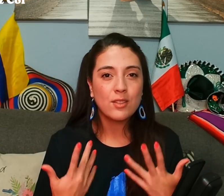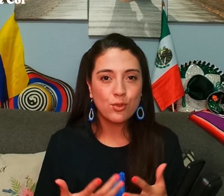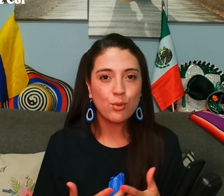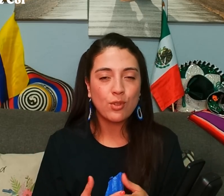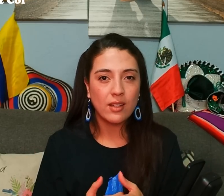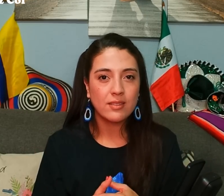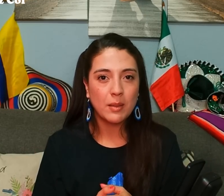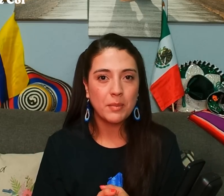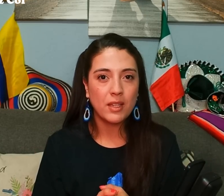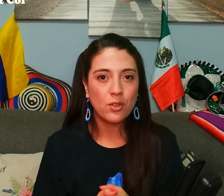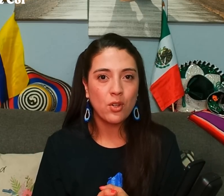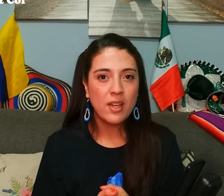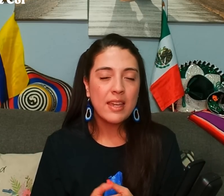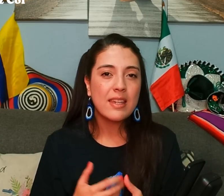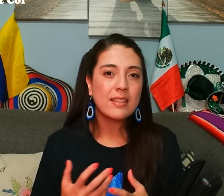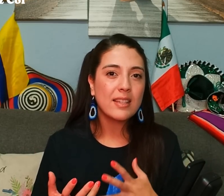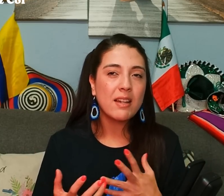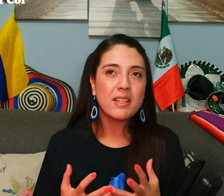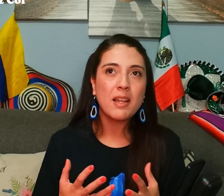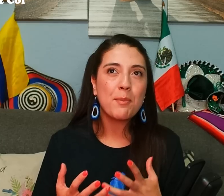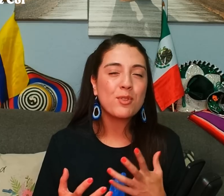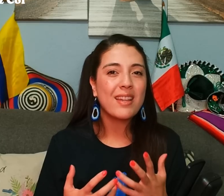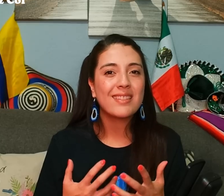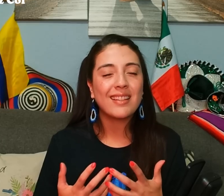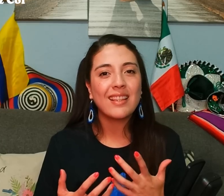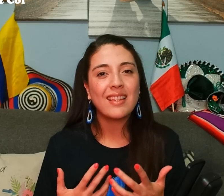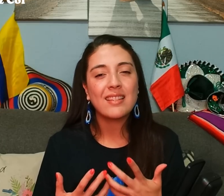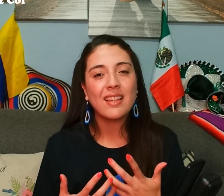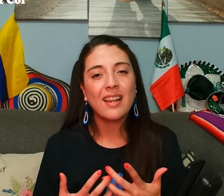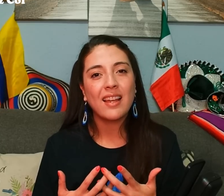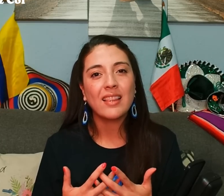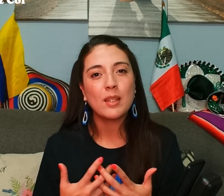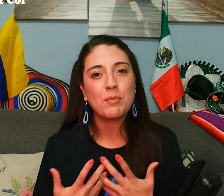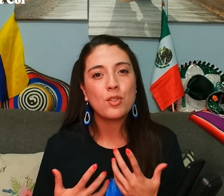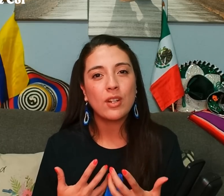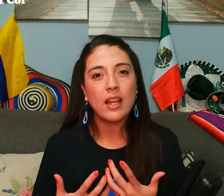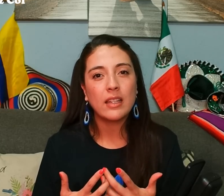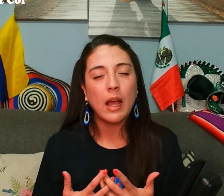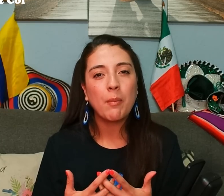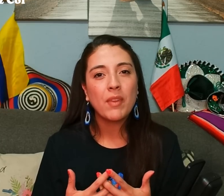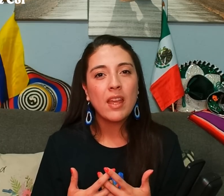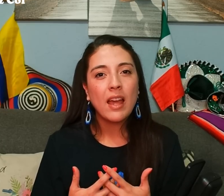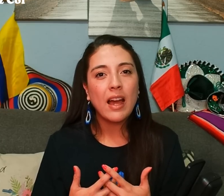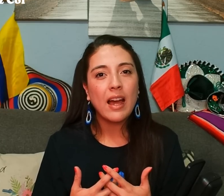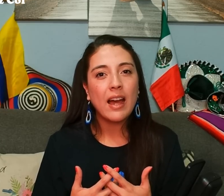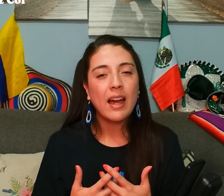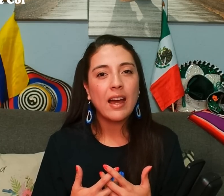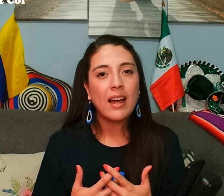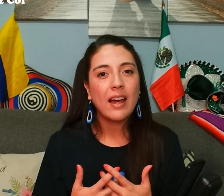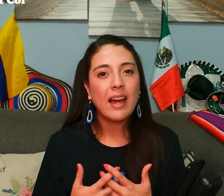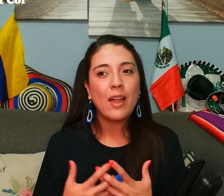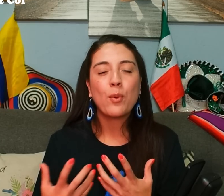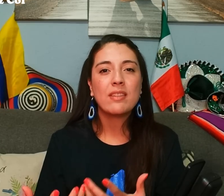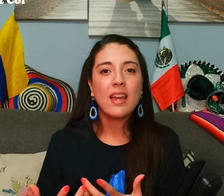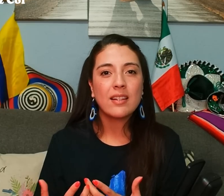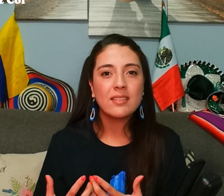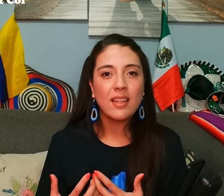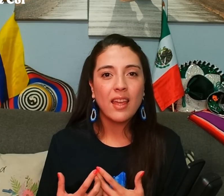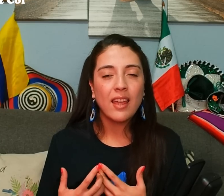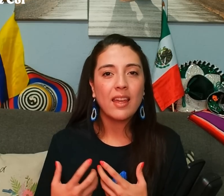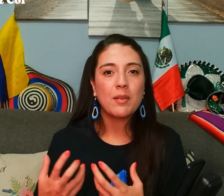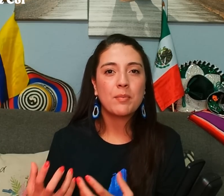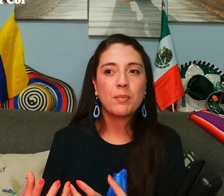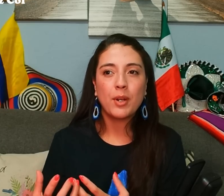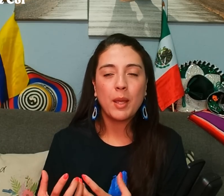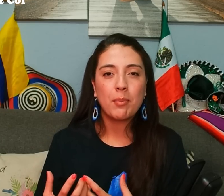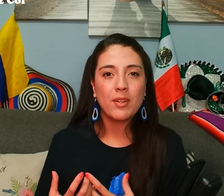gente se instruya también, ¿no? Y es que ya sabemos que esta tendencia de la gente millonaria a adueñarse